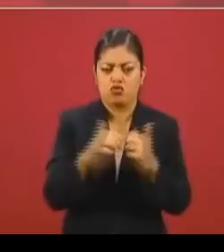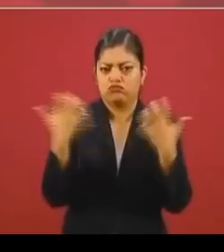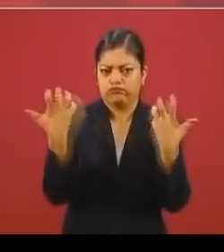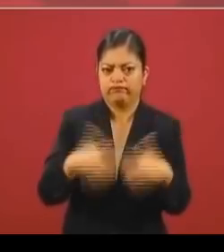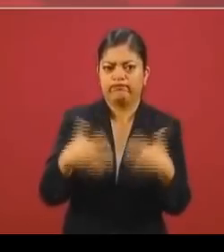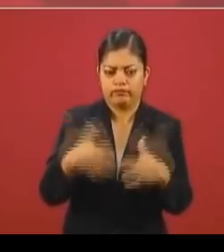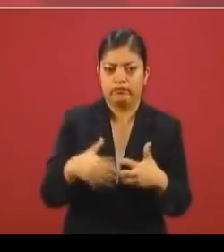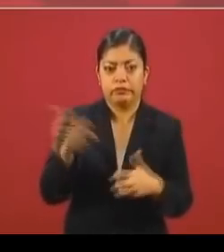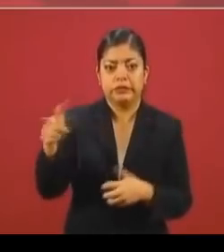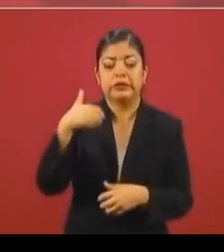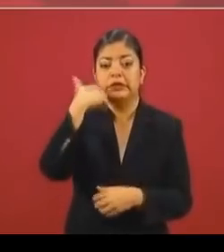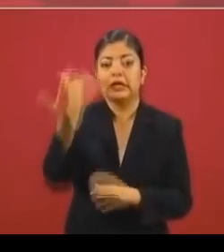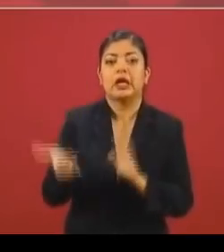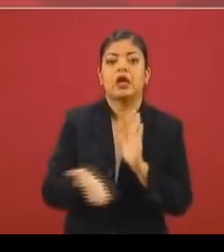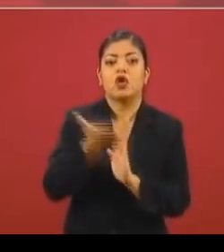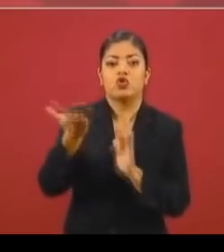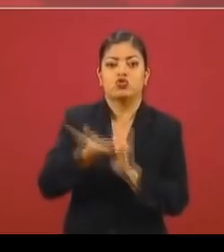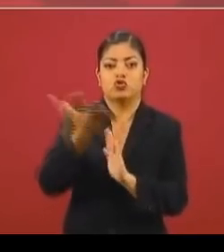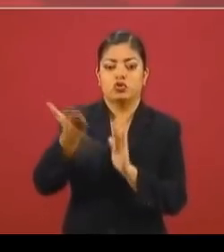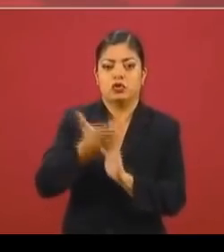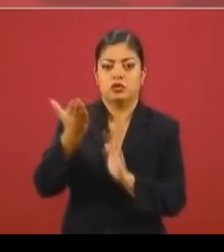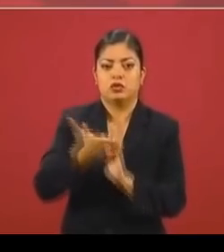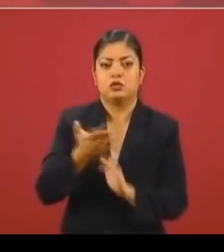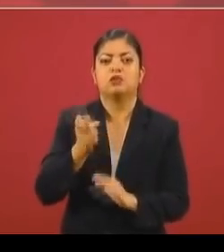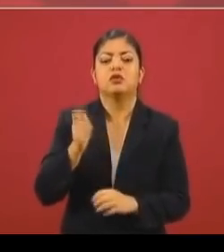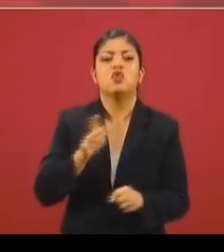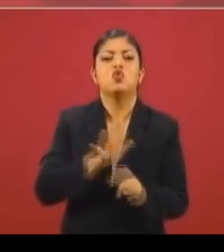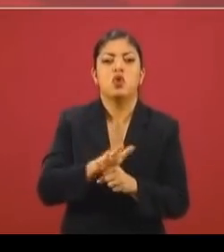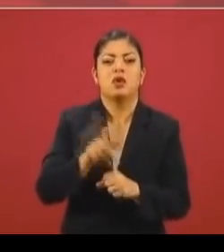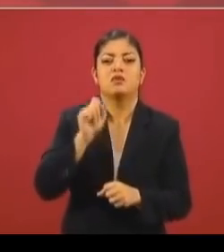a construir el Tren Maya,